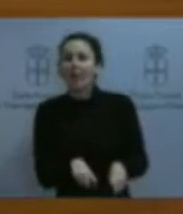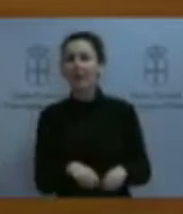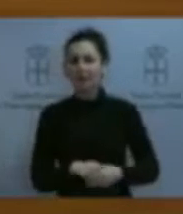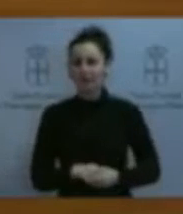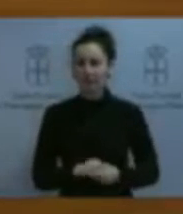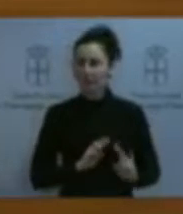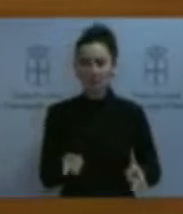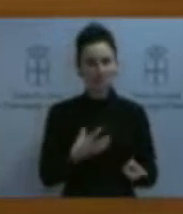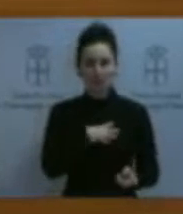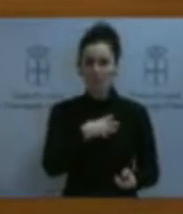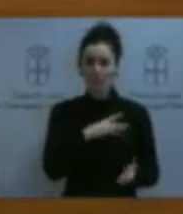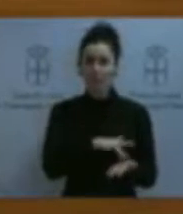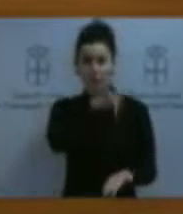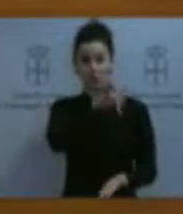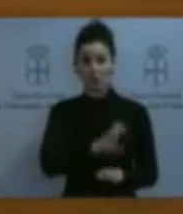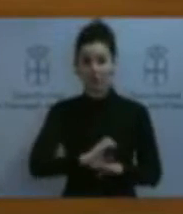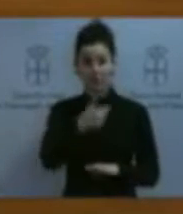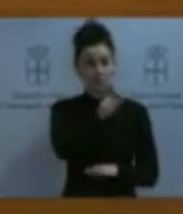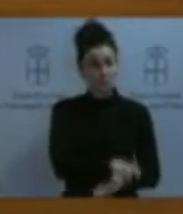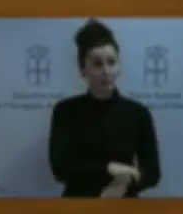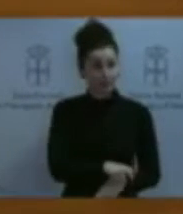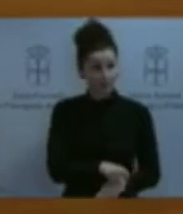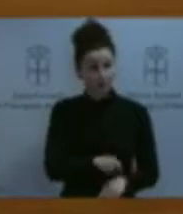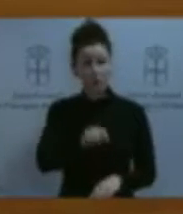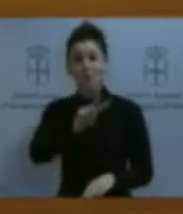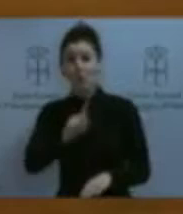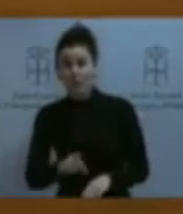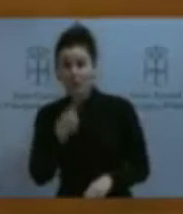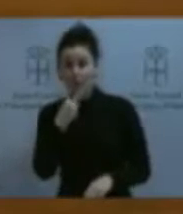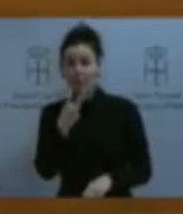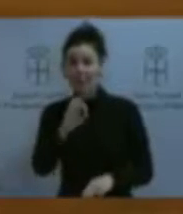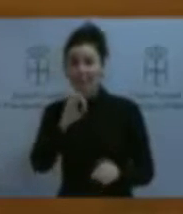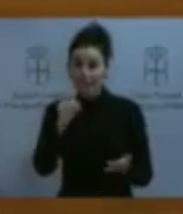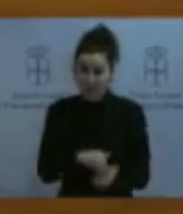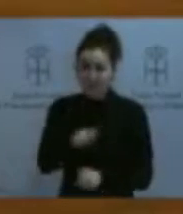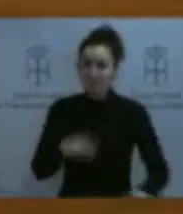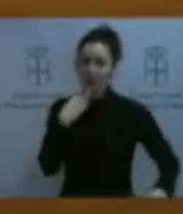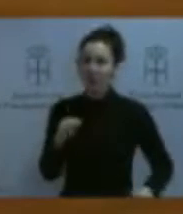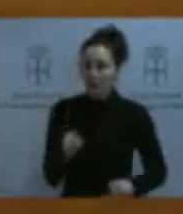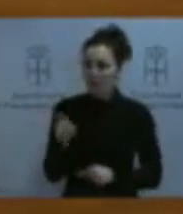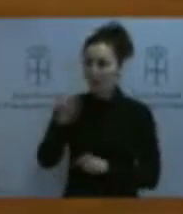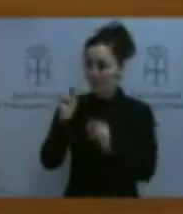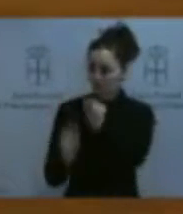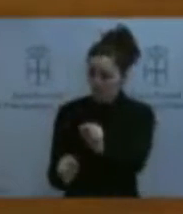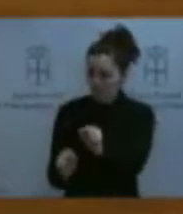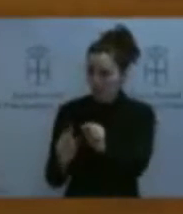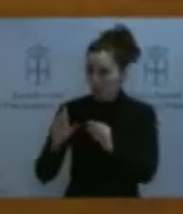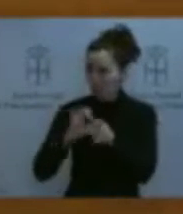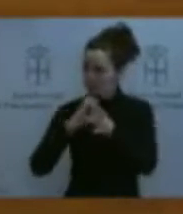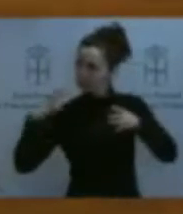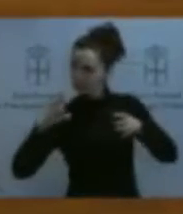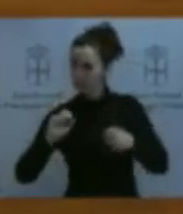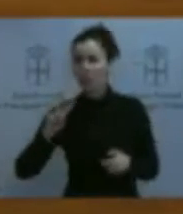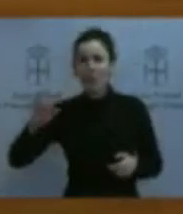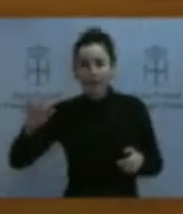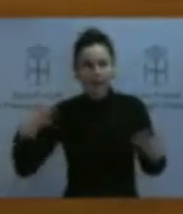Unido que había 20.000 jóvenes asturianos que estaban sufriendo la incertidumbre del Brexit, lo que nos respondía es peor estar en Venezuela, ¿no? O